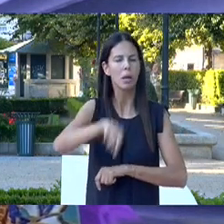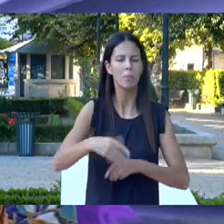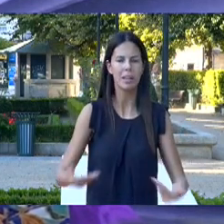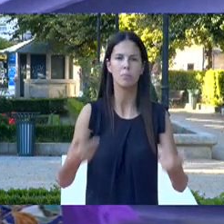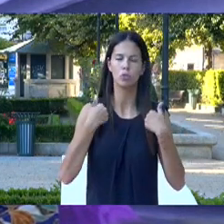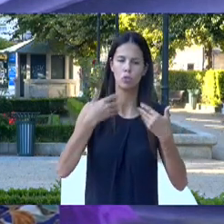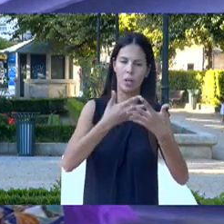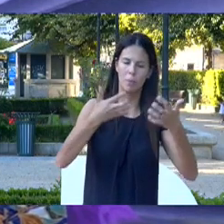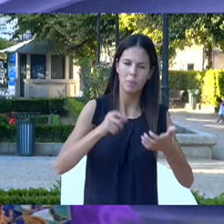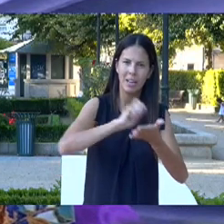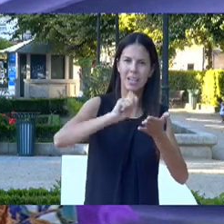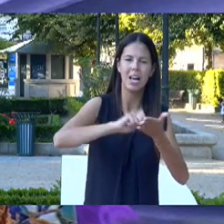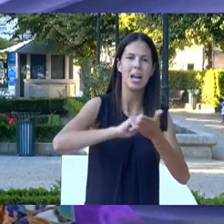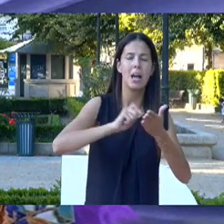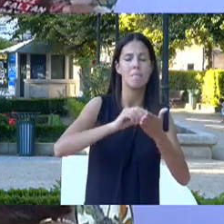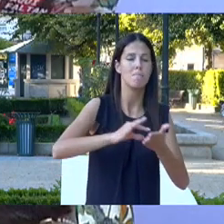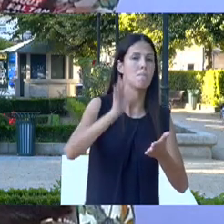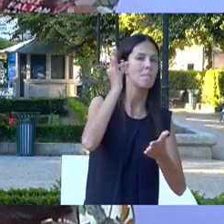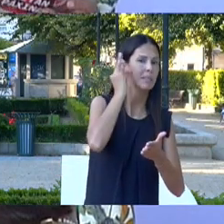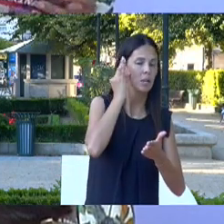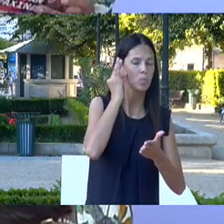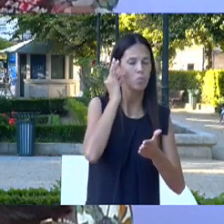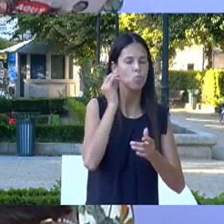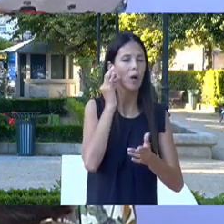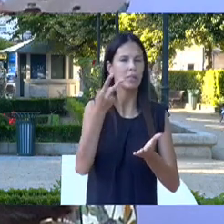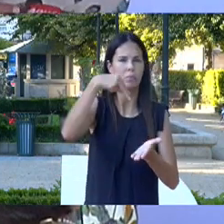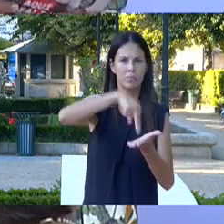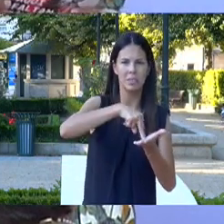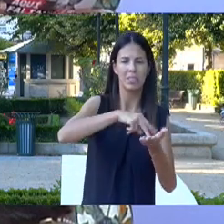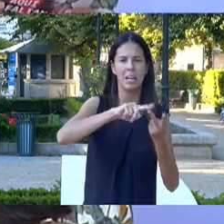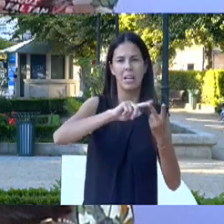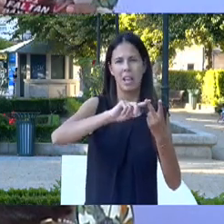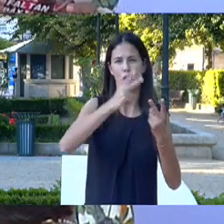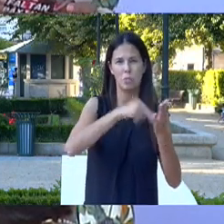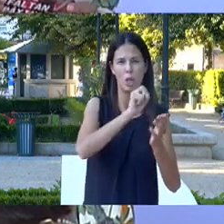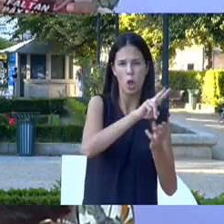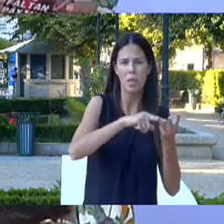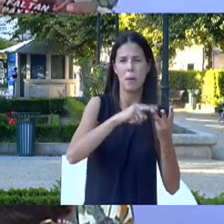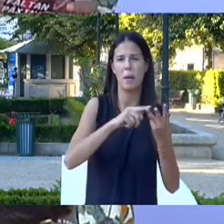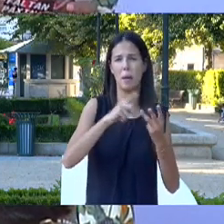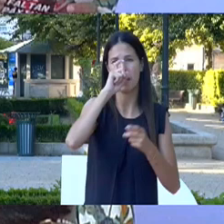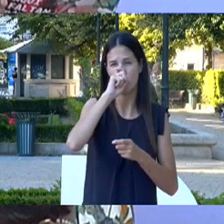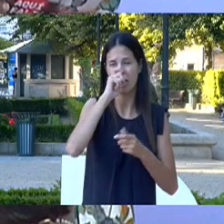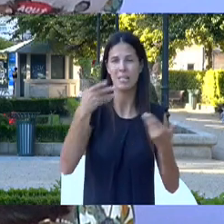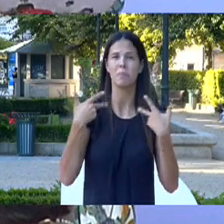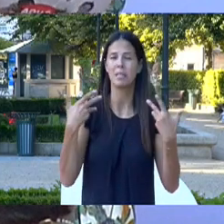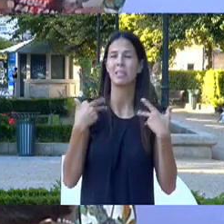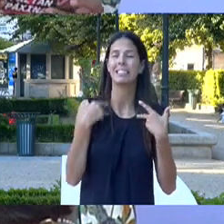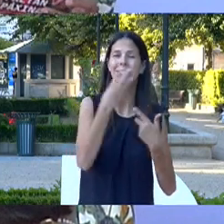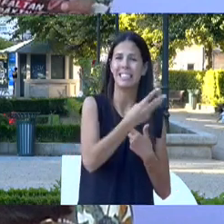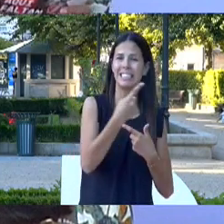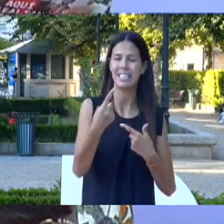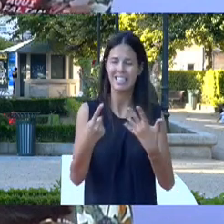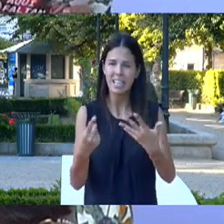libros Matriarcas, Mulleres en Pé de Vida 2012, Un cesto de mazás, Memoria das vítimas do 36 e do tempo que veu